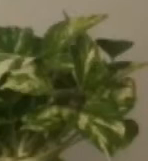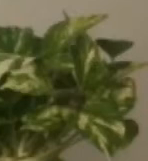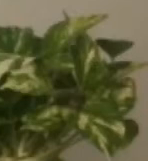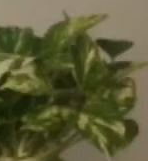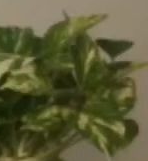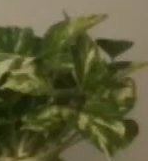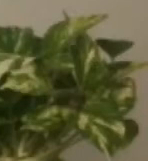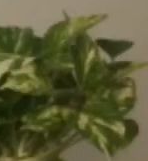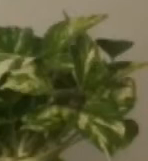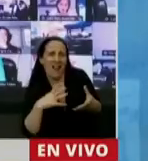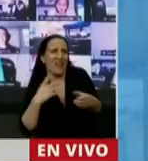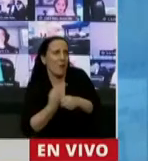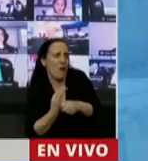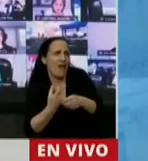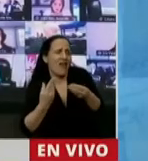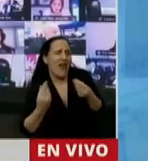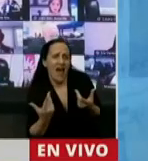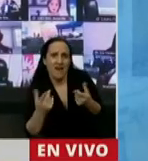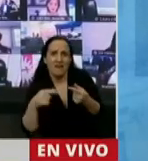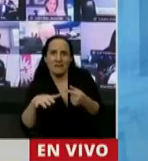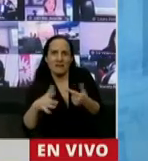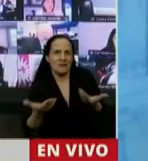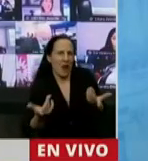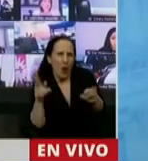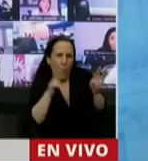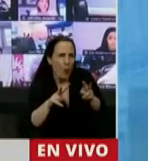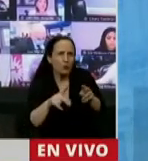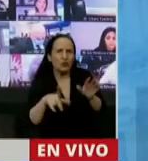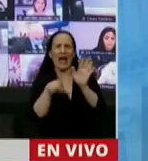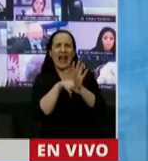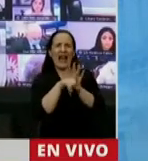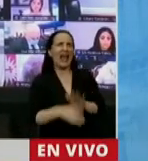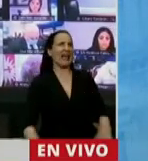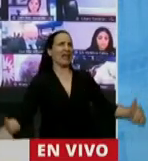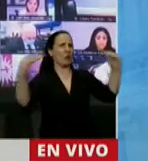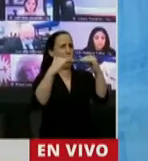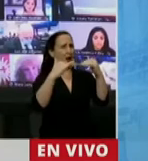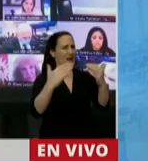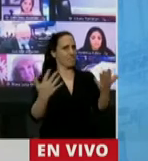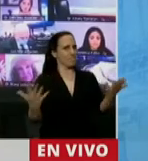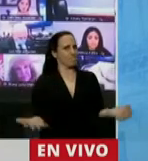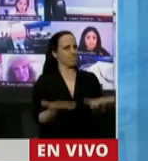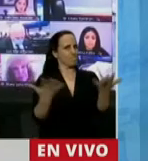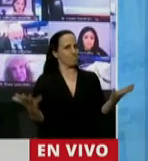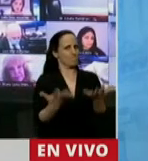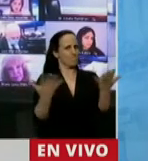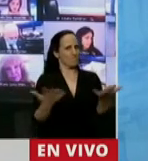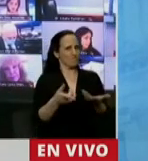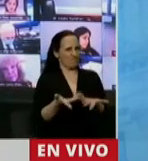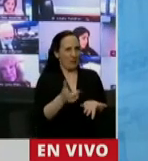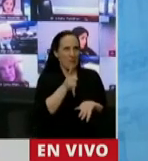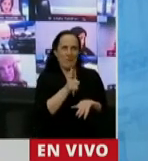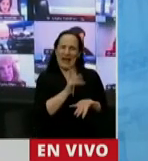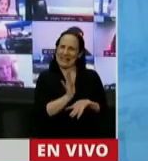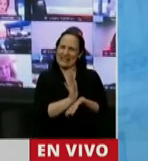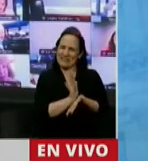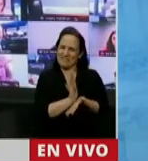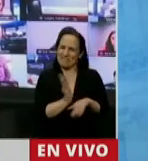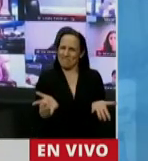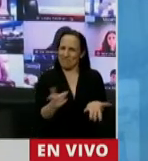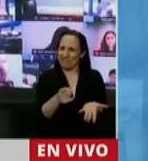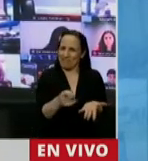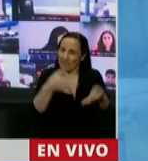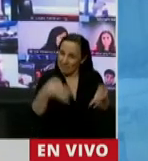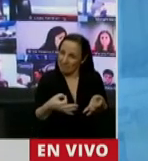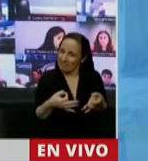delitos ambientales para poder, sobre todo, responsabilizar, ¿no?, a las personas que están detrás de estos incendios que, recordemos,